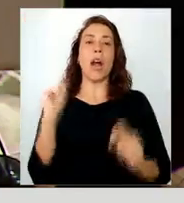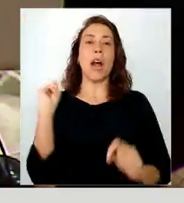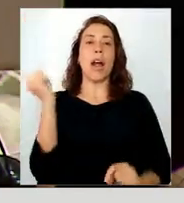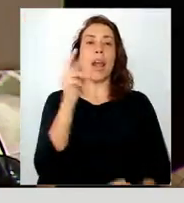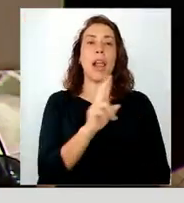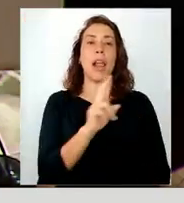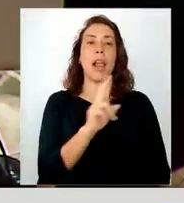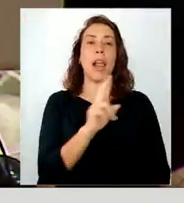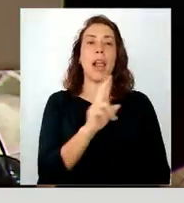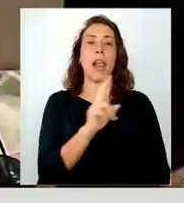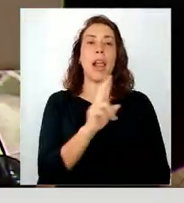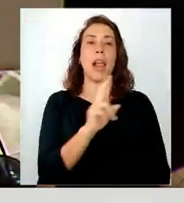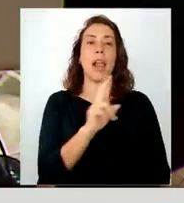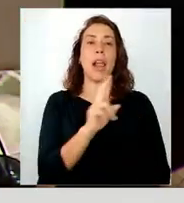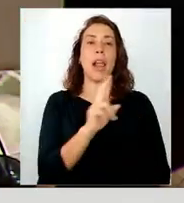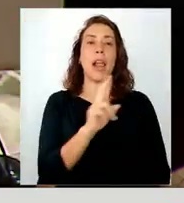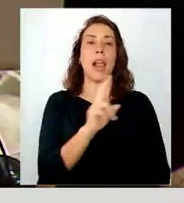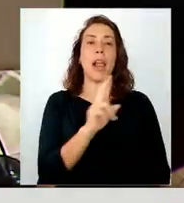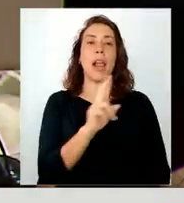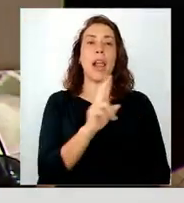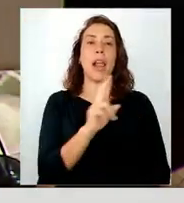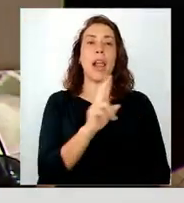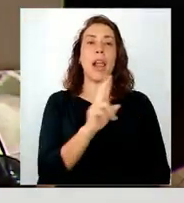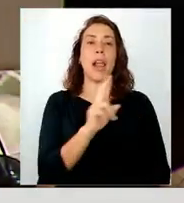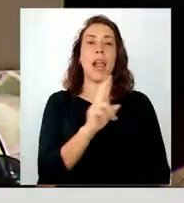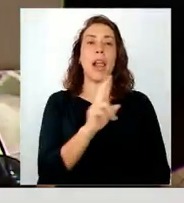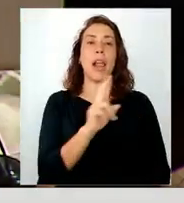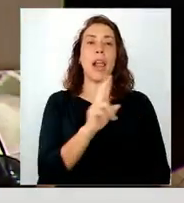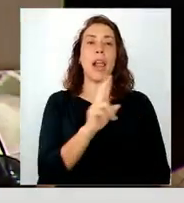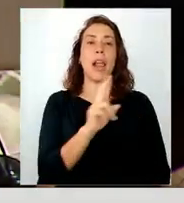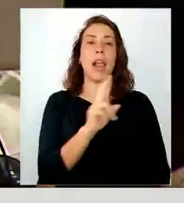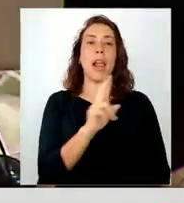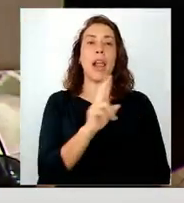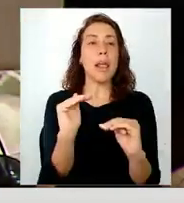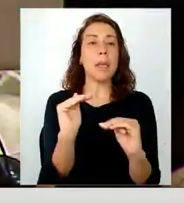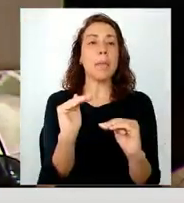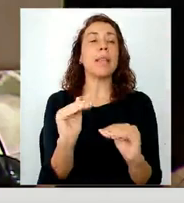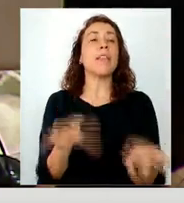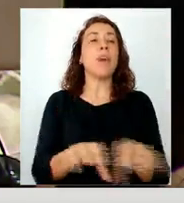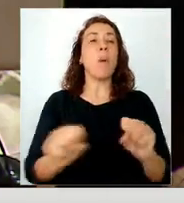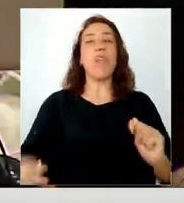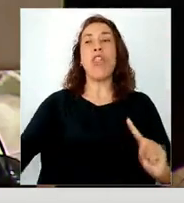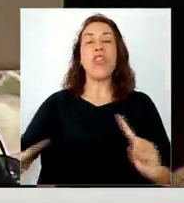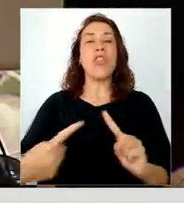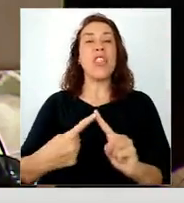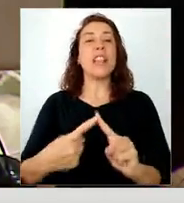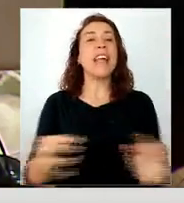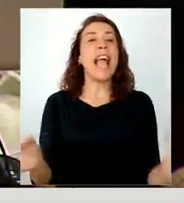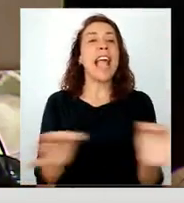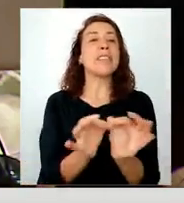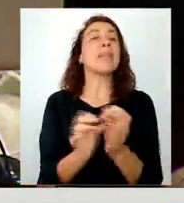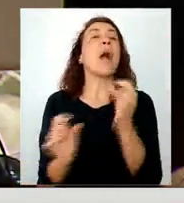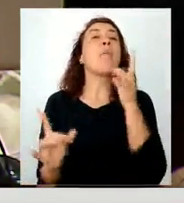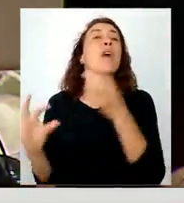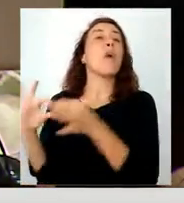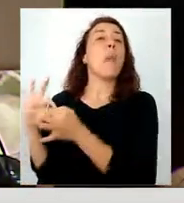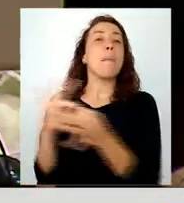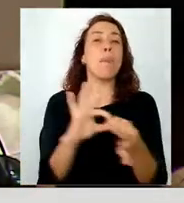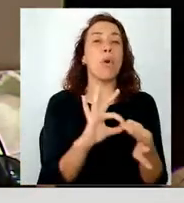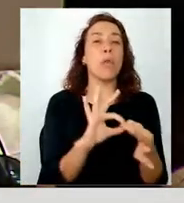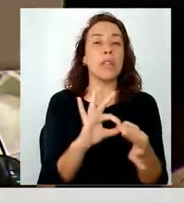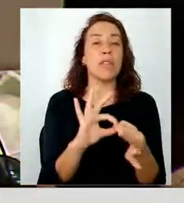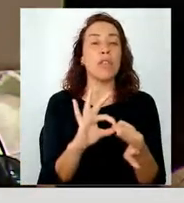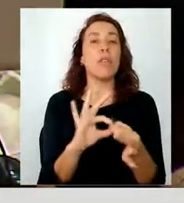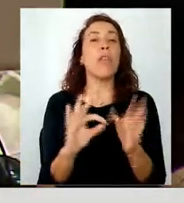judicial y otros limita la procedencia a tratos directos al precisar sus causales circunscribiéndolas